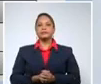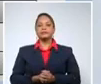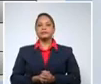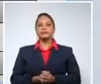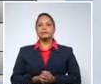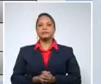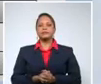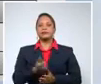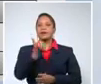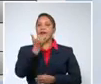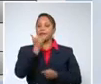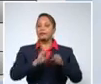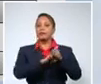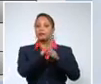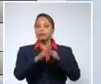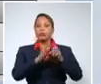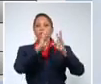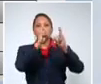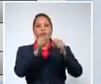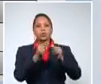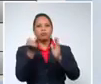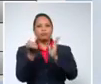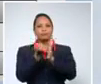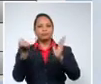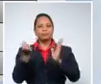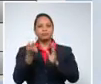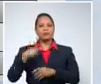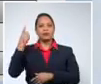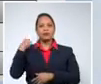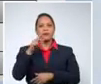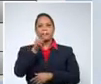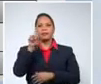Un número elevado de activos en el mundo ayer,